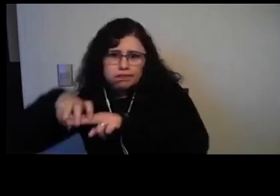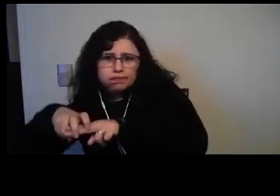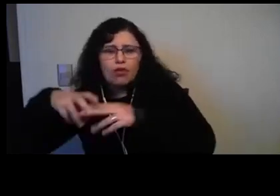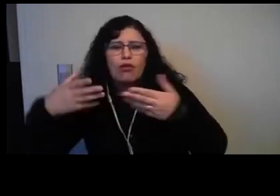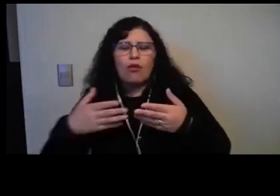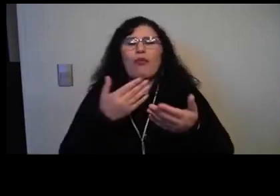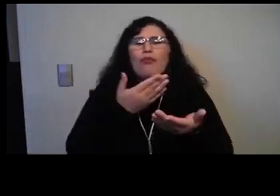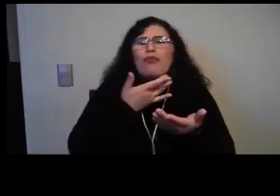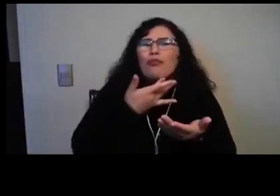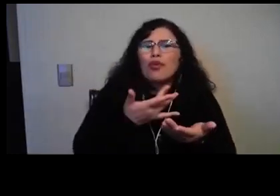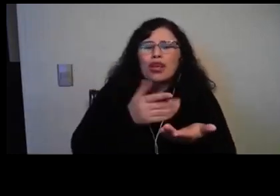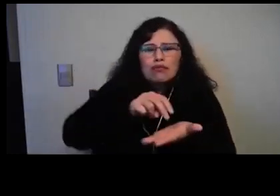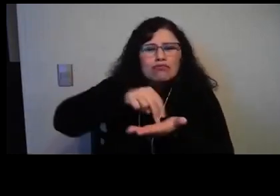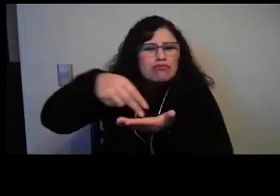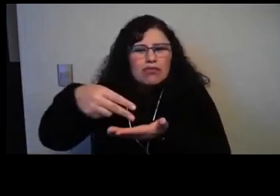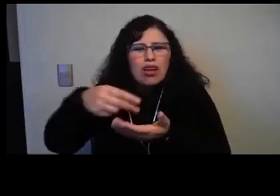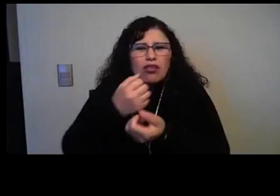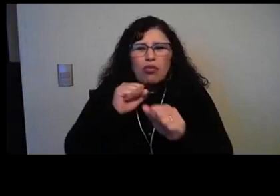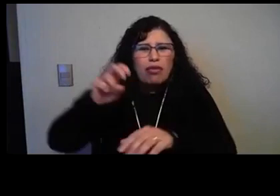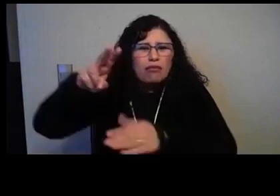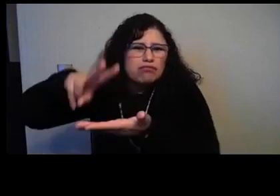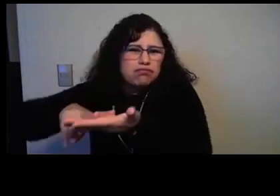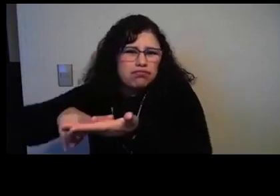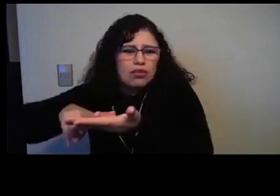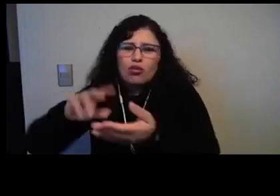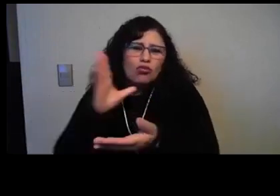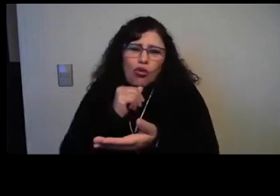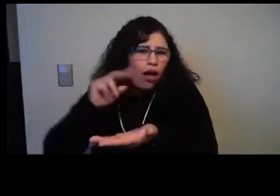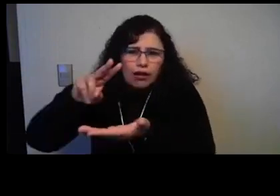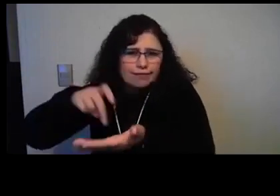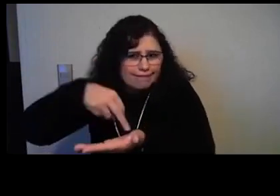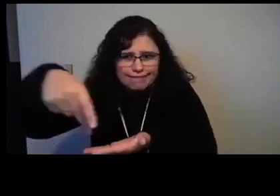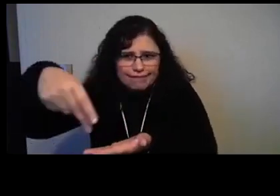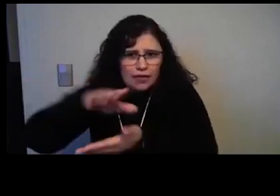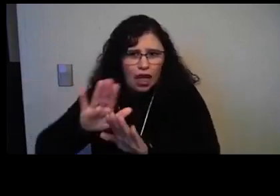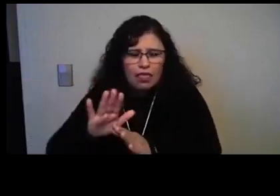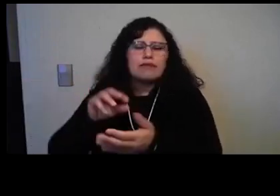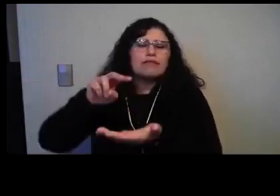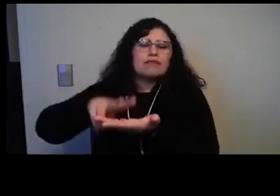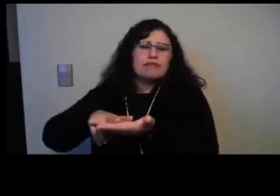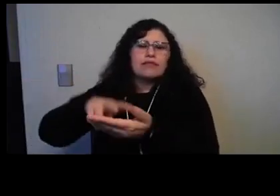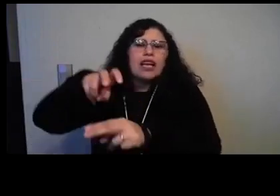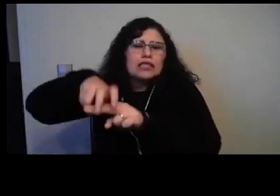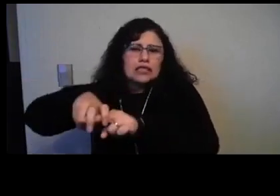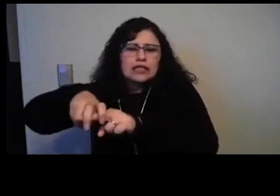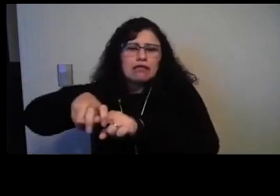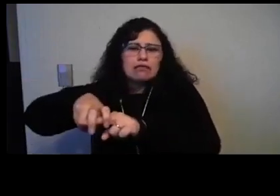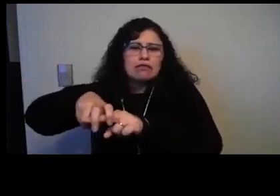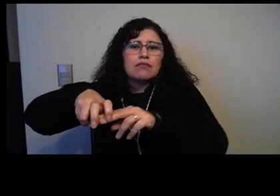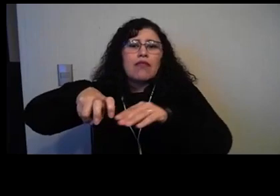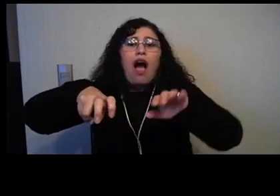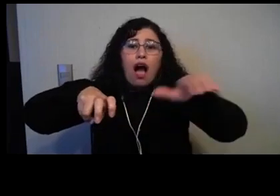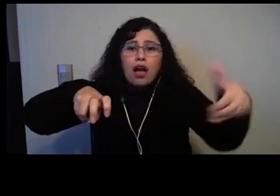caminar porque tiene una amputación, dificultades para transferirse, por ejemplo, de la silla a la cama o de la cama a la